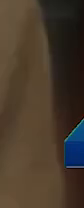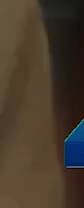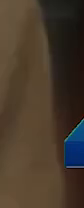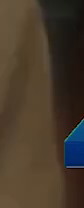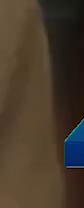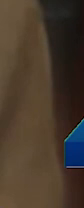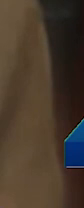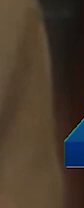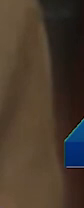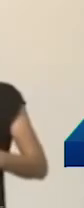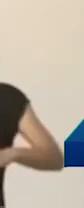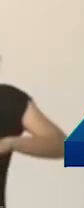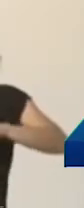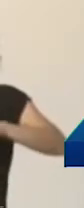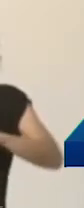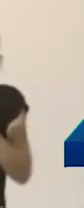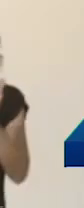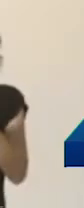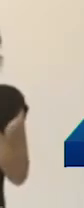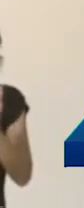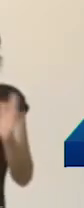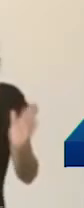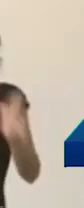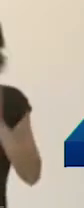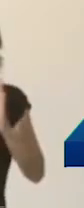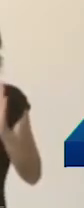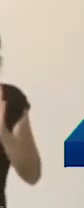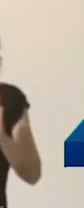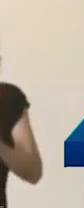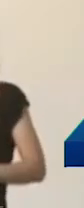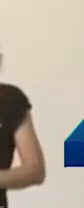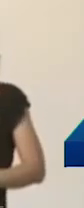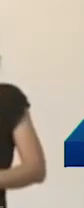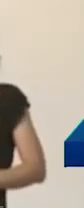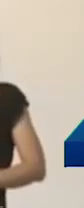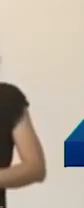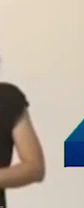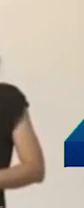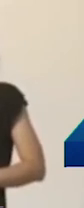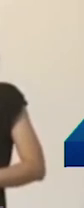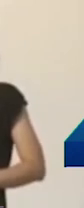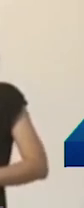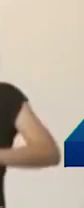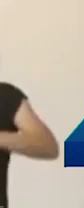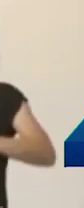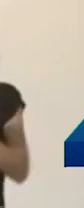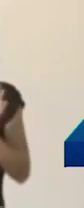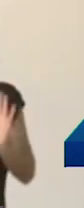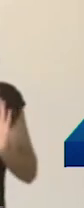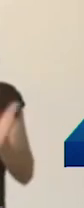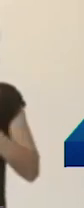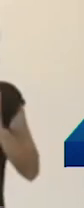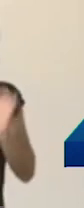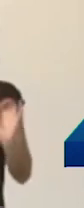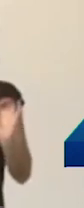alejamiento de un monstruo que con orden de alejamiento estuvo 4 años dentro del cole y cobrando hasta el día que